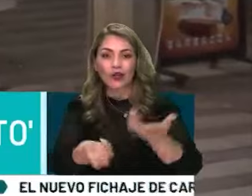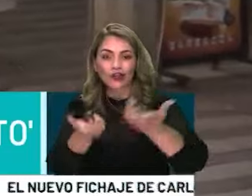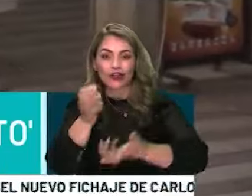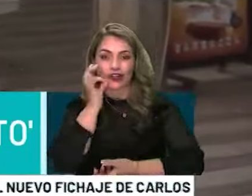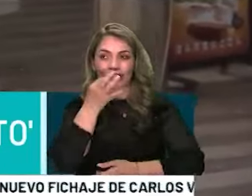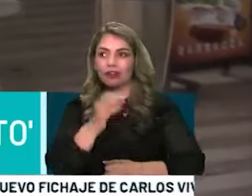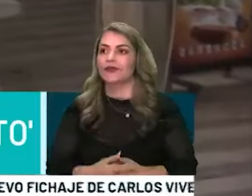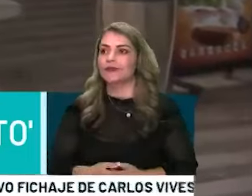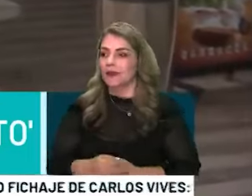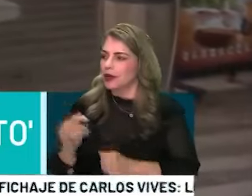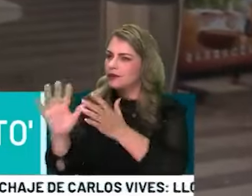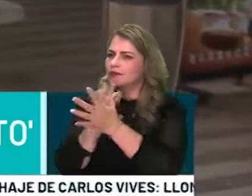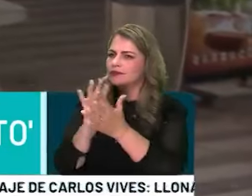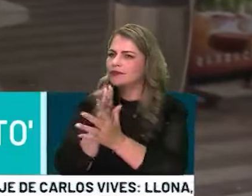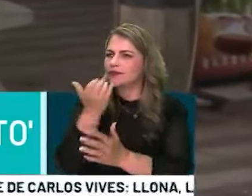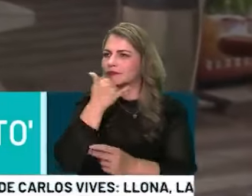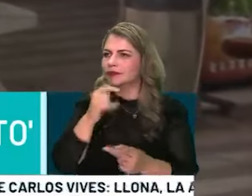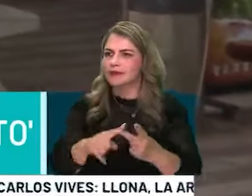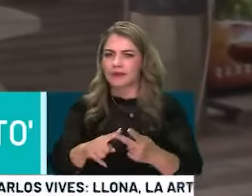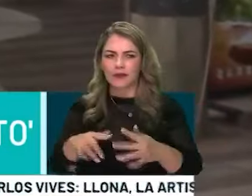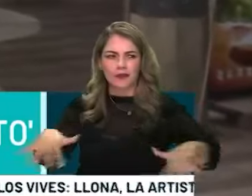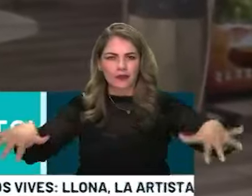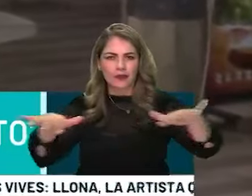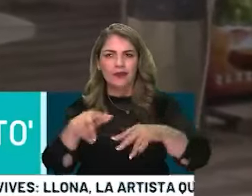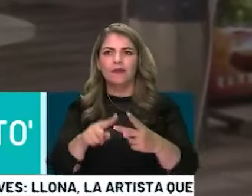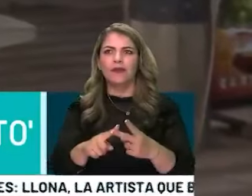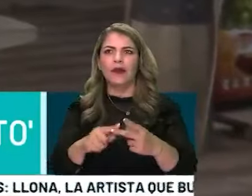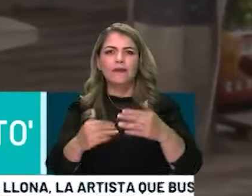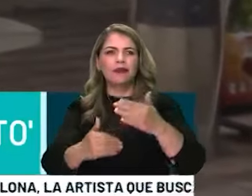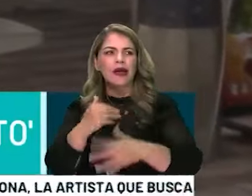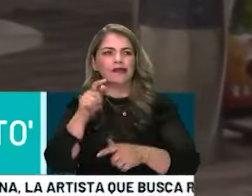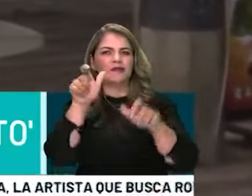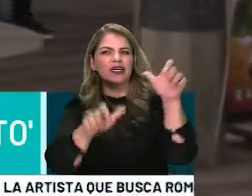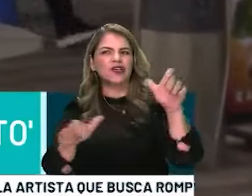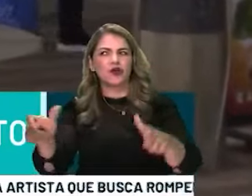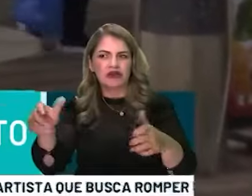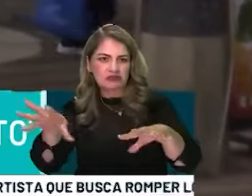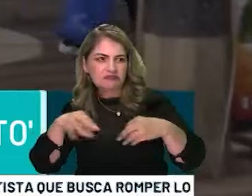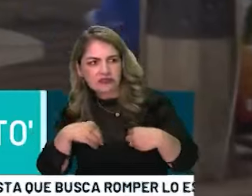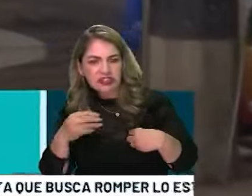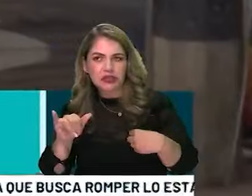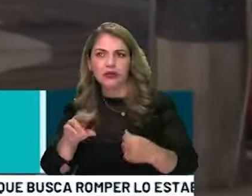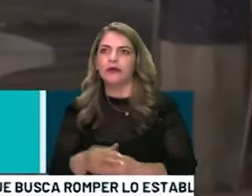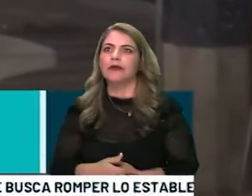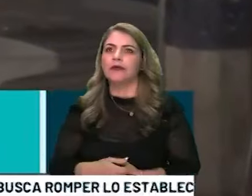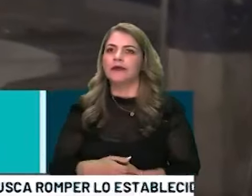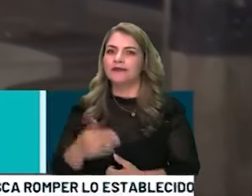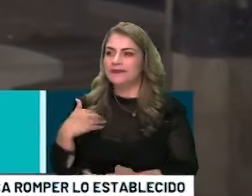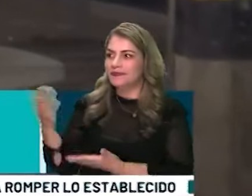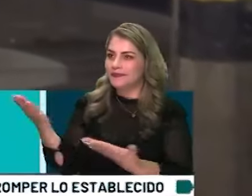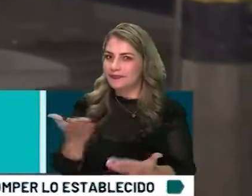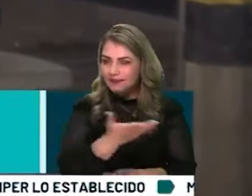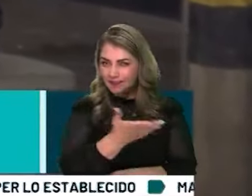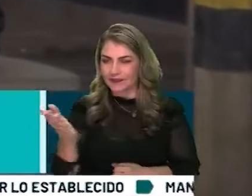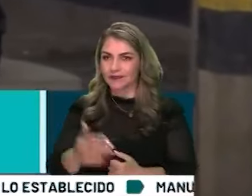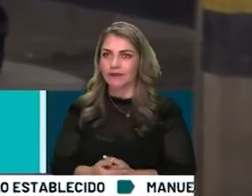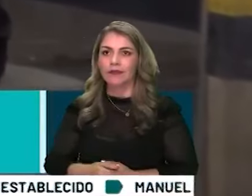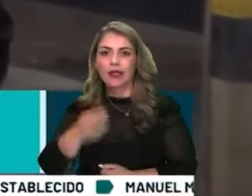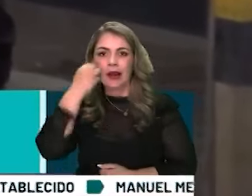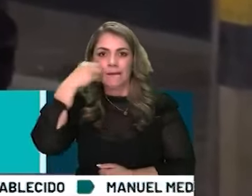poquito cómo ha sido la apertura de esta feria y qué tal la ha recibido la comunidad. Bueno, bienvenidos a ustedes. Bueno, la apertura de Envigado al Plato ha